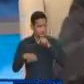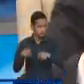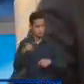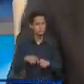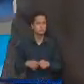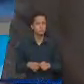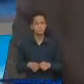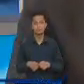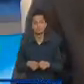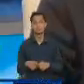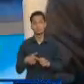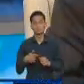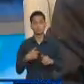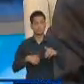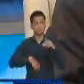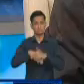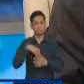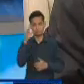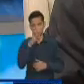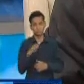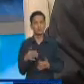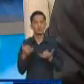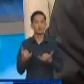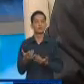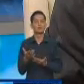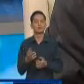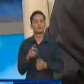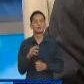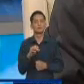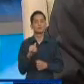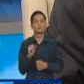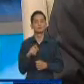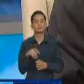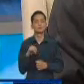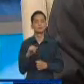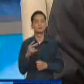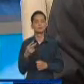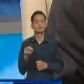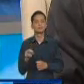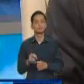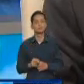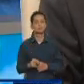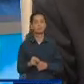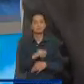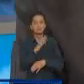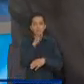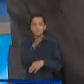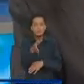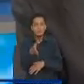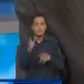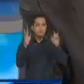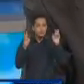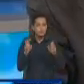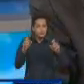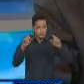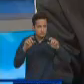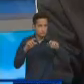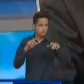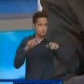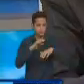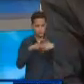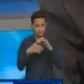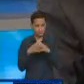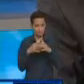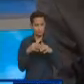si no siempre vamos a tener un techo. Hemos estado con el doctor César Pazmiños, médico genetista, investigador del Instituto de Biomedicina, con quien hemos